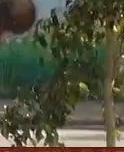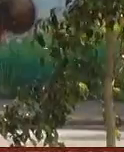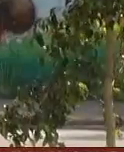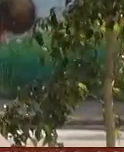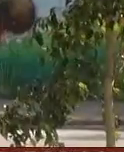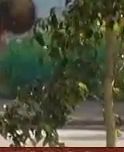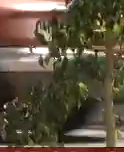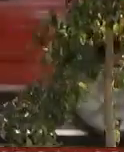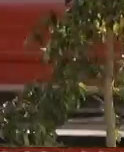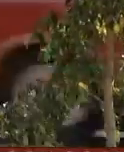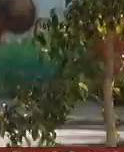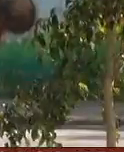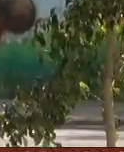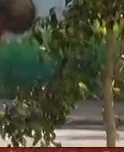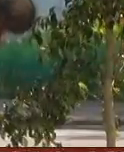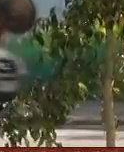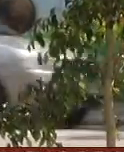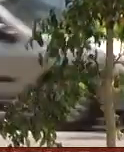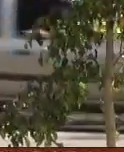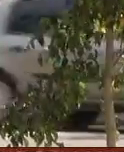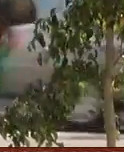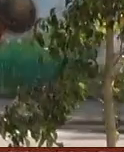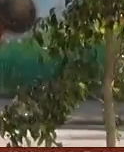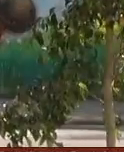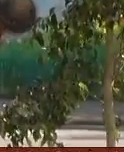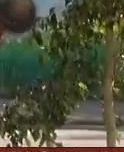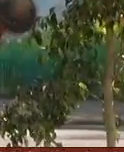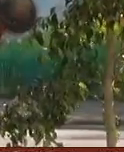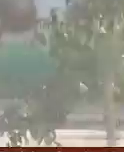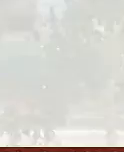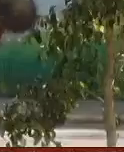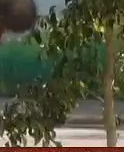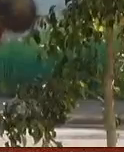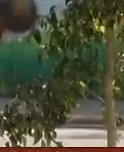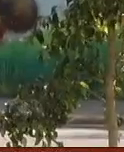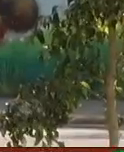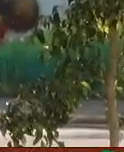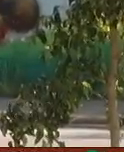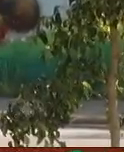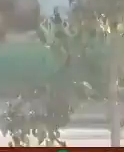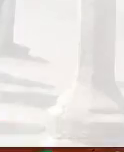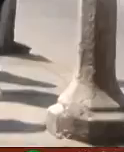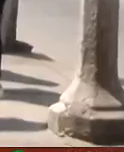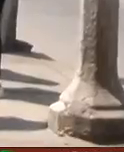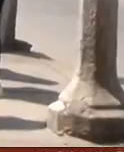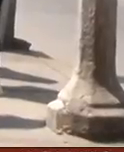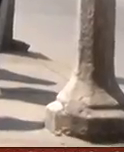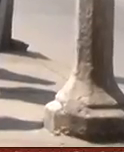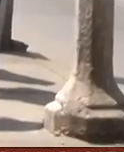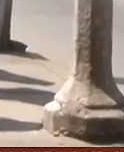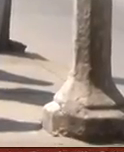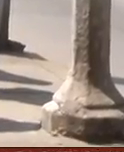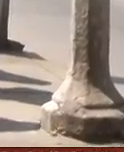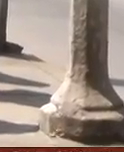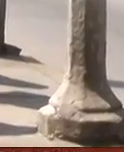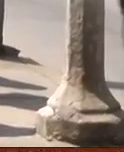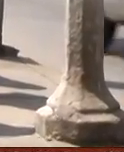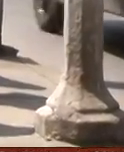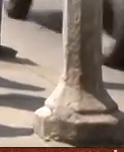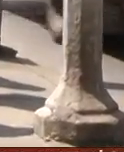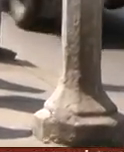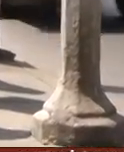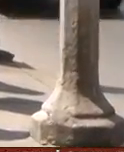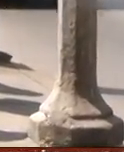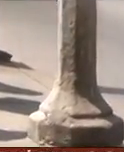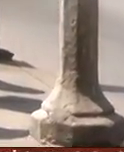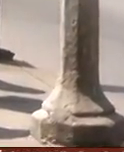área de residencia en donde las niñas pueden venir y quedarse y tener los cuidados necesarios. Además del compromiso social, para los